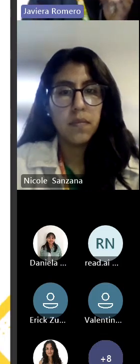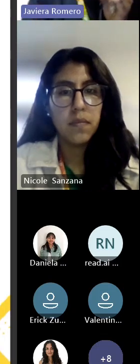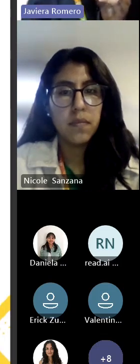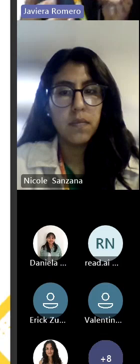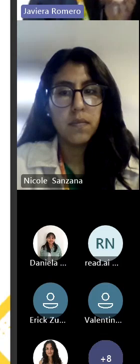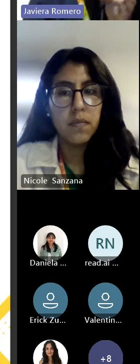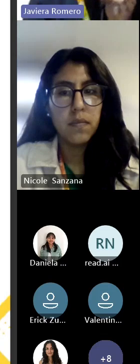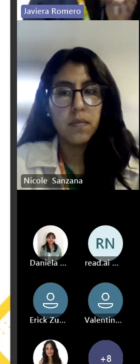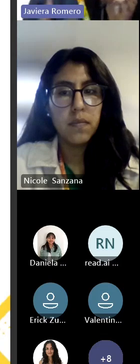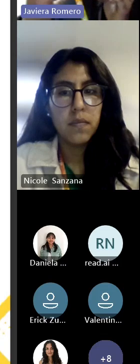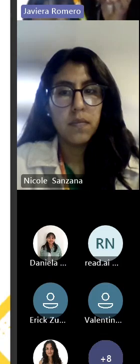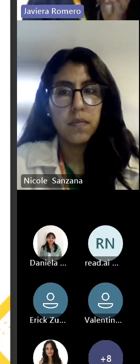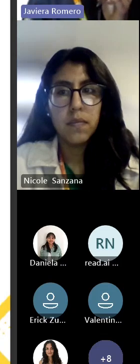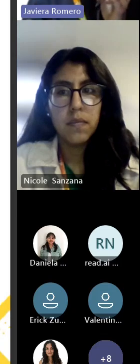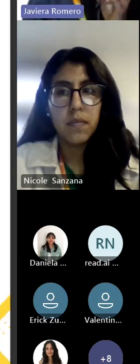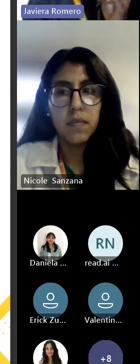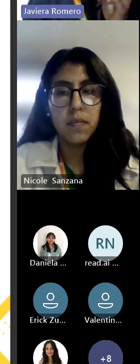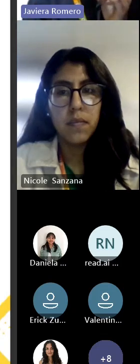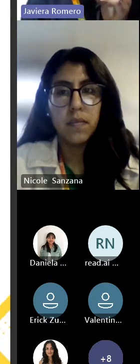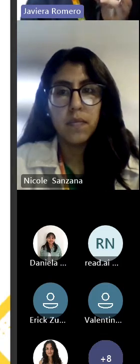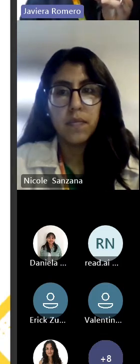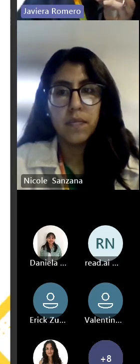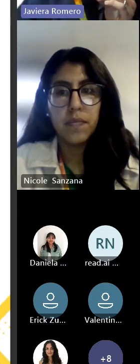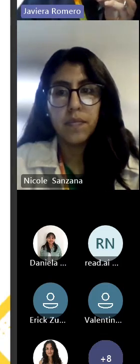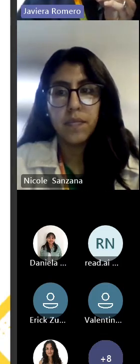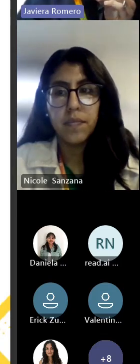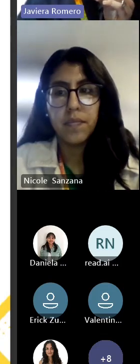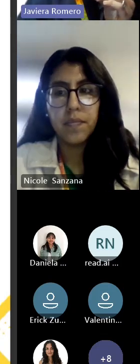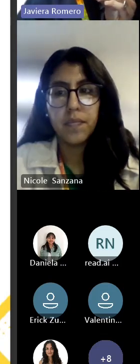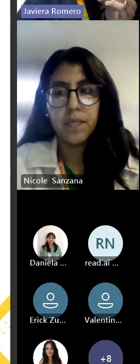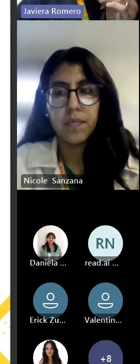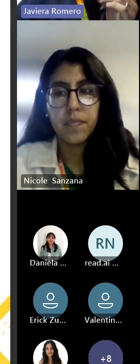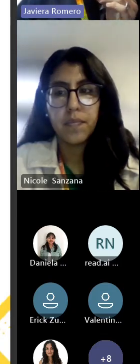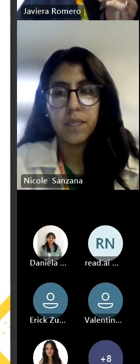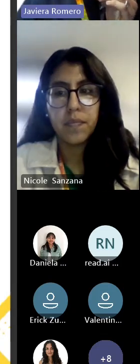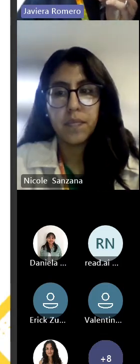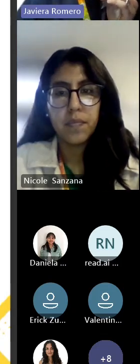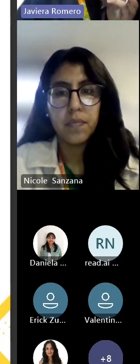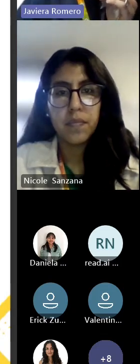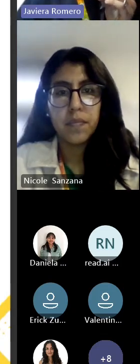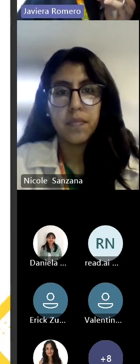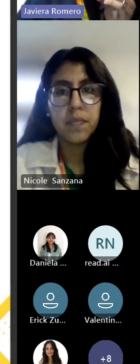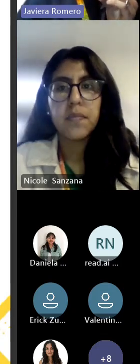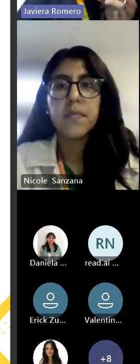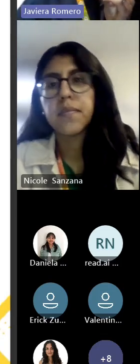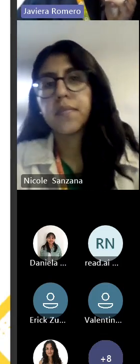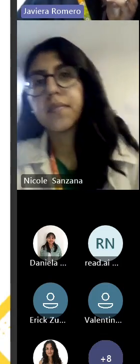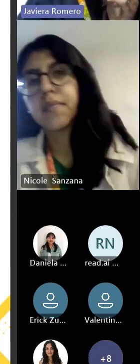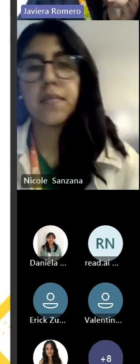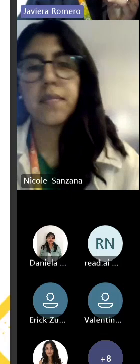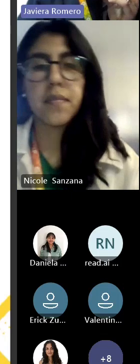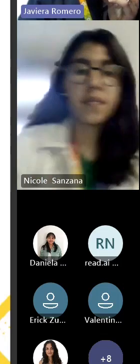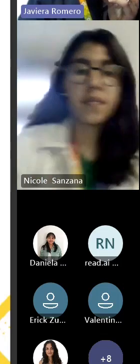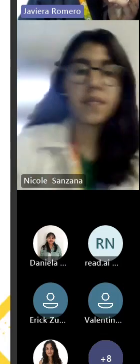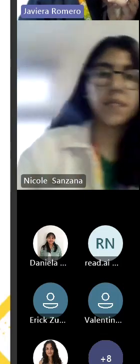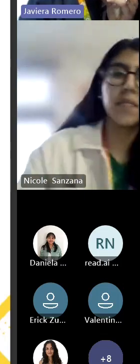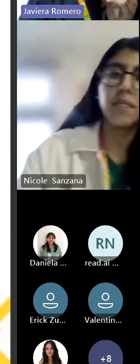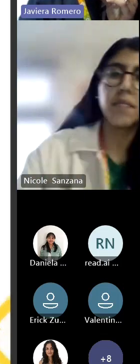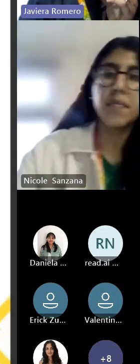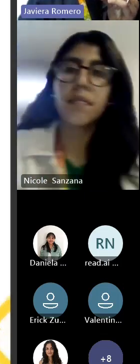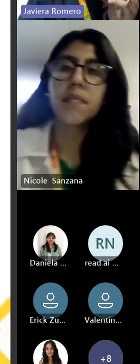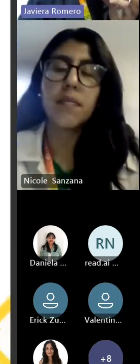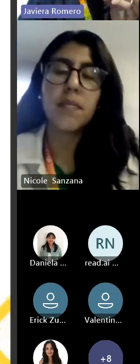establecimientos educacionales, idealmente, por protocolo, deberían manejar una ficha de derivación a la atención de salud. Y bueno, aquí están